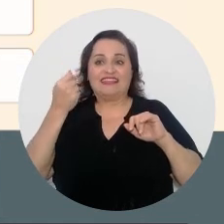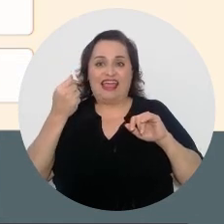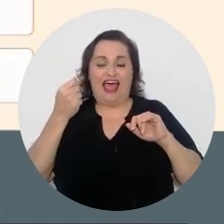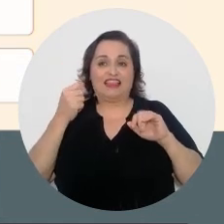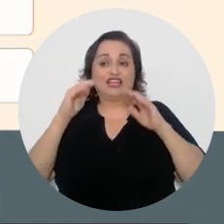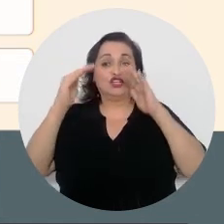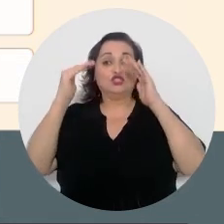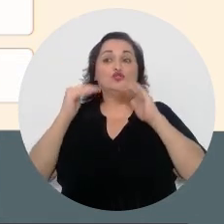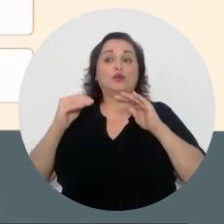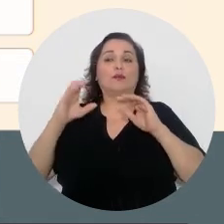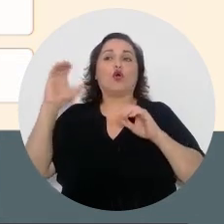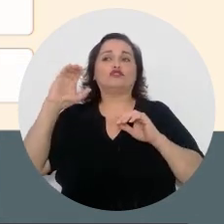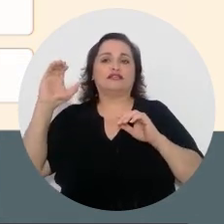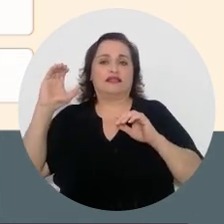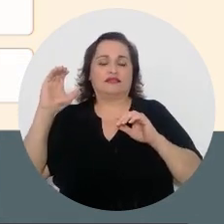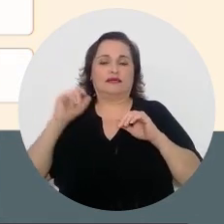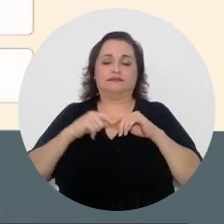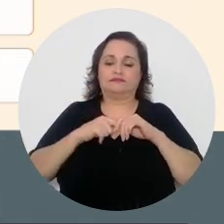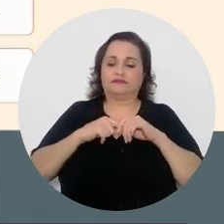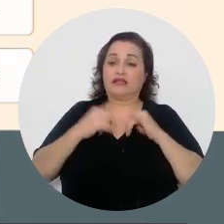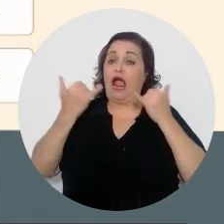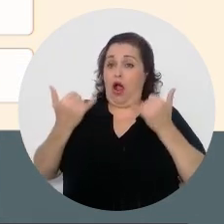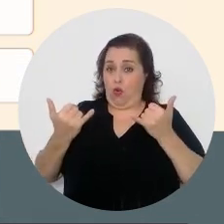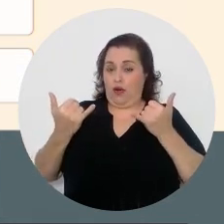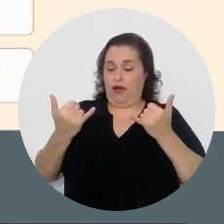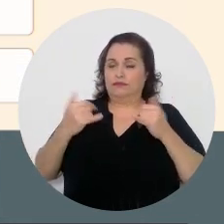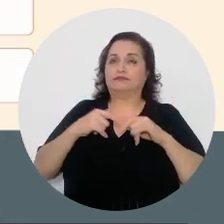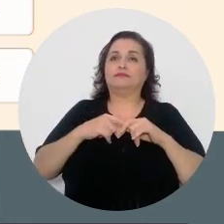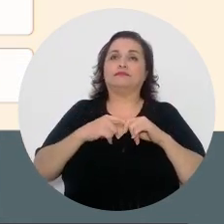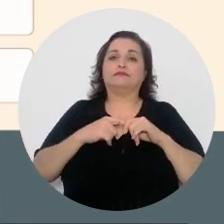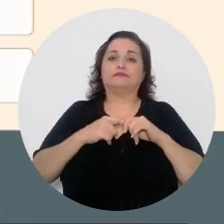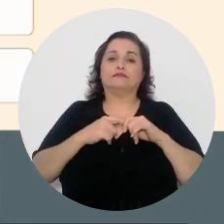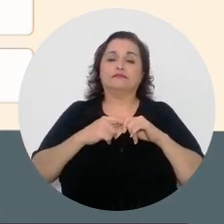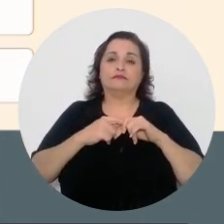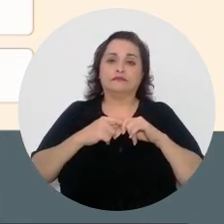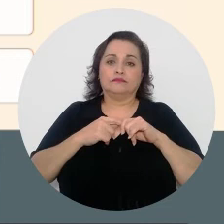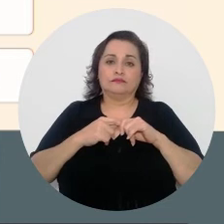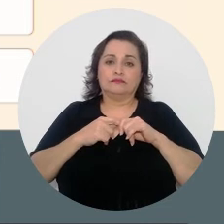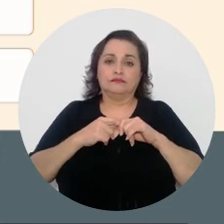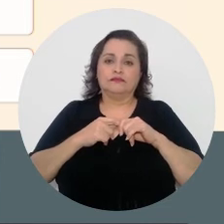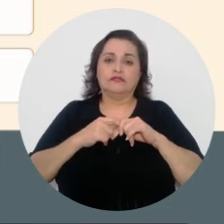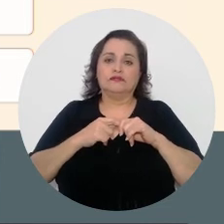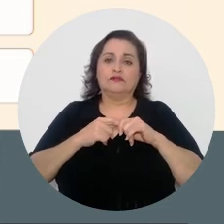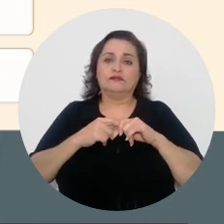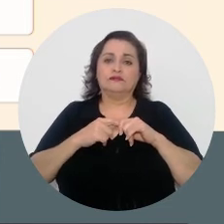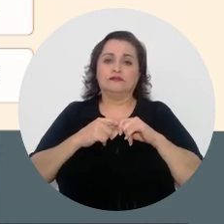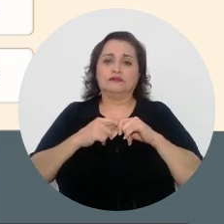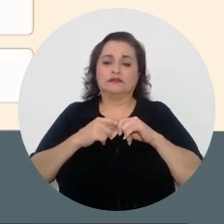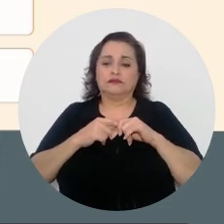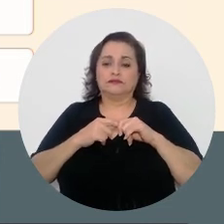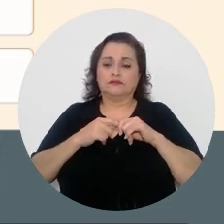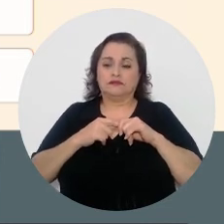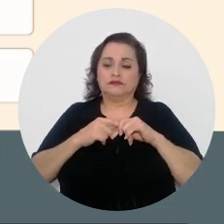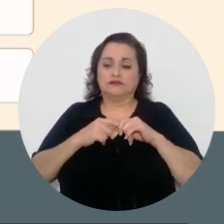izquierda, la cifra del subcociente. Ahora bien,